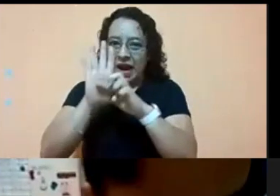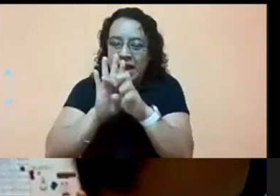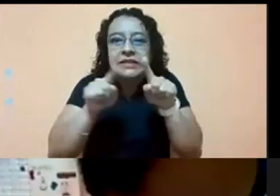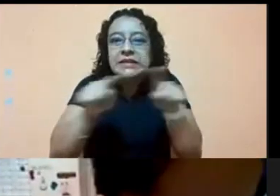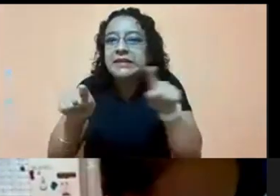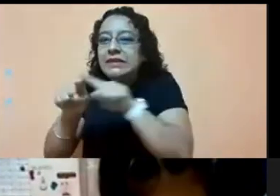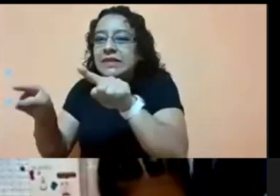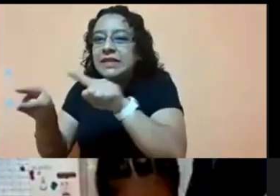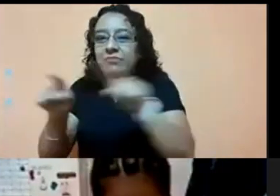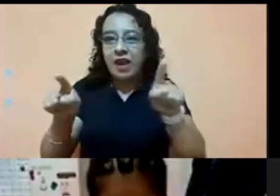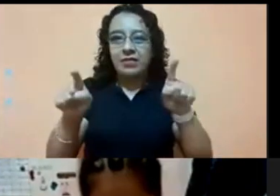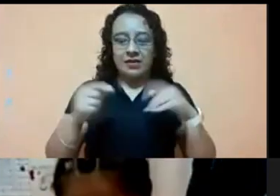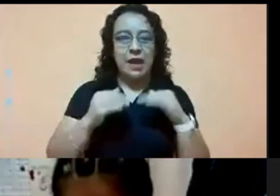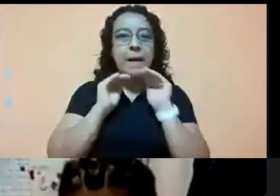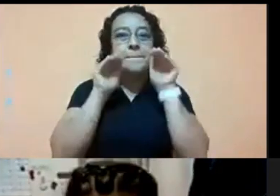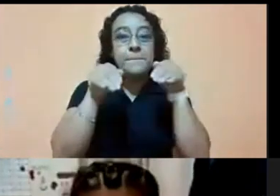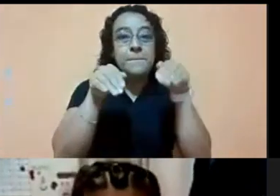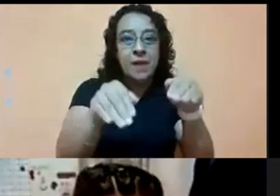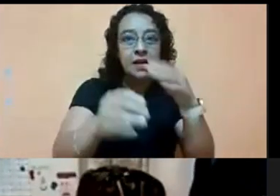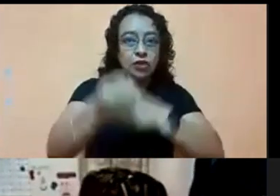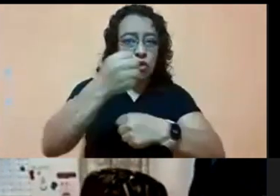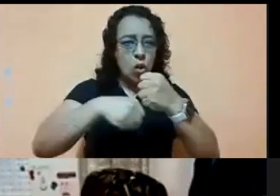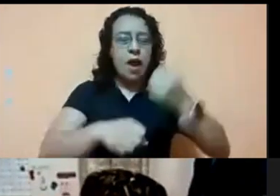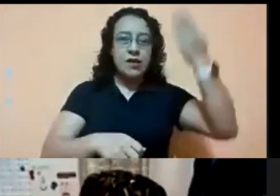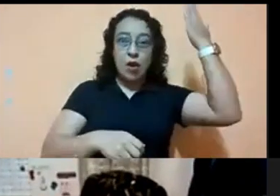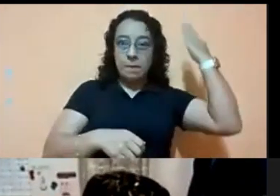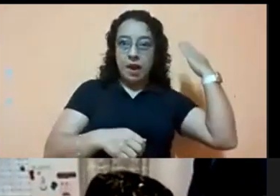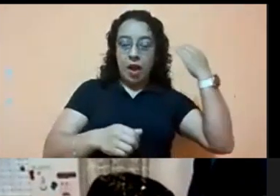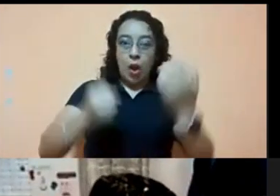año pasado se aprobó el decreto legislativo